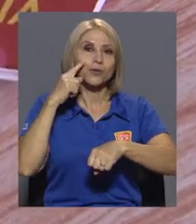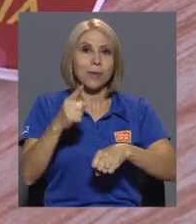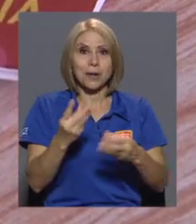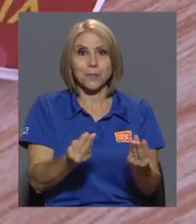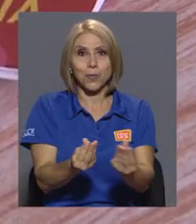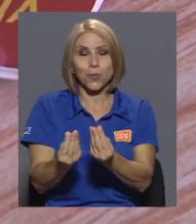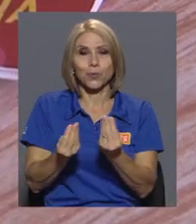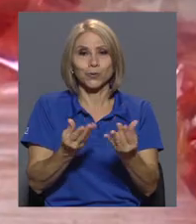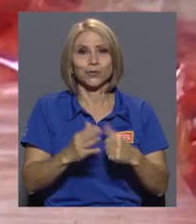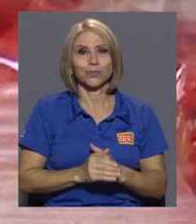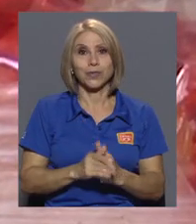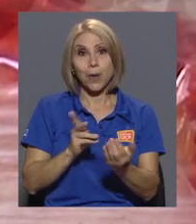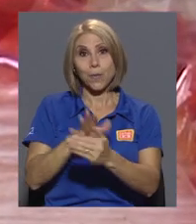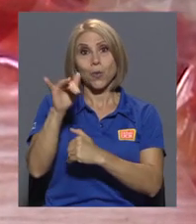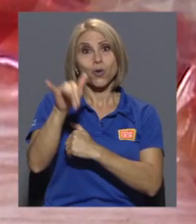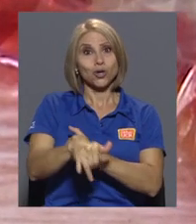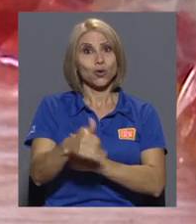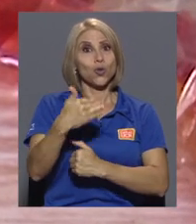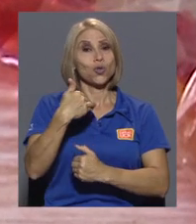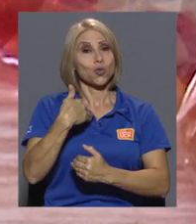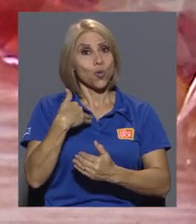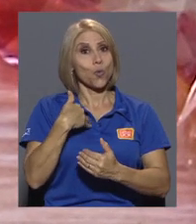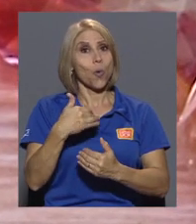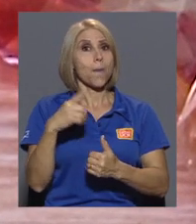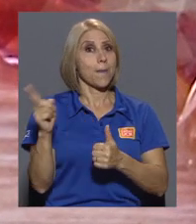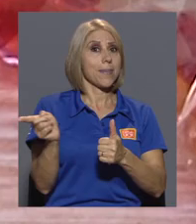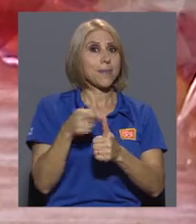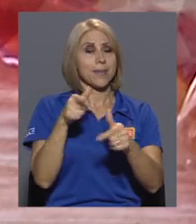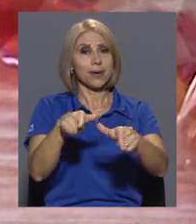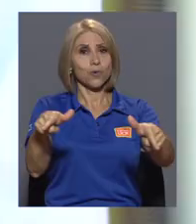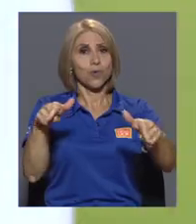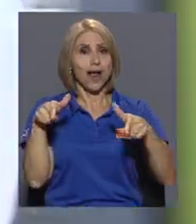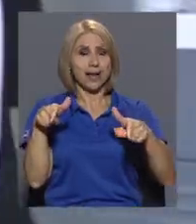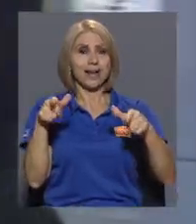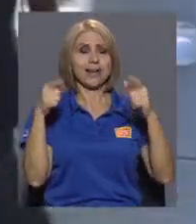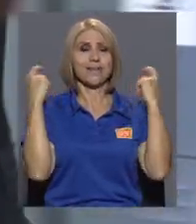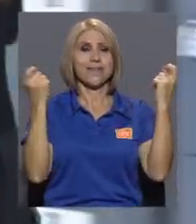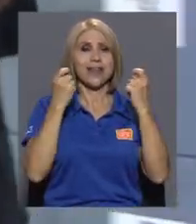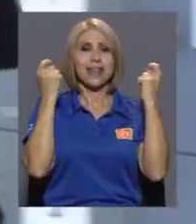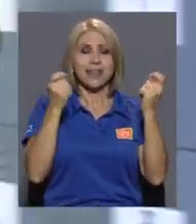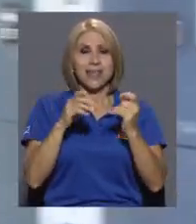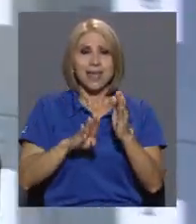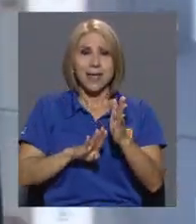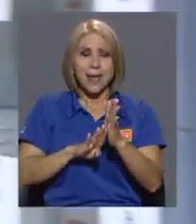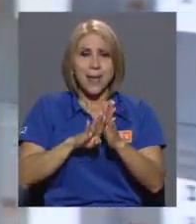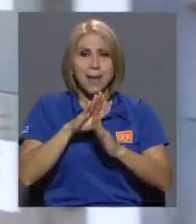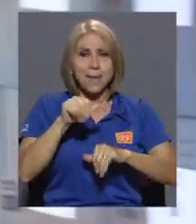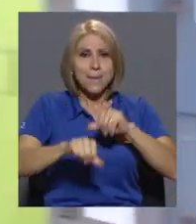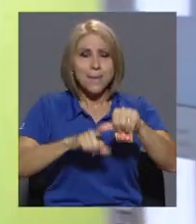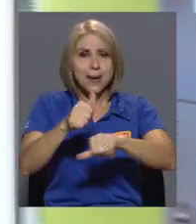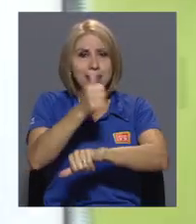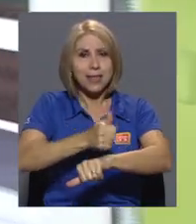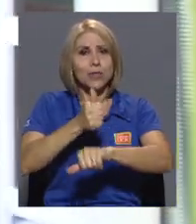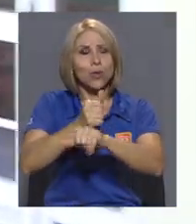productos el proyecto obtuvo el primer lugar en la feria de emprendimiento desarrollo e innovación